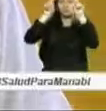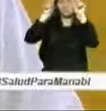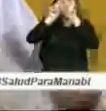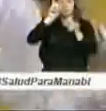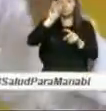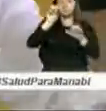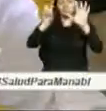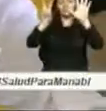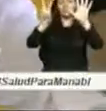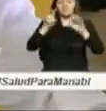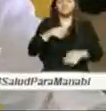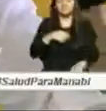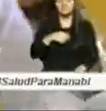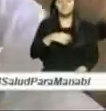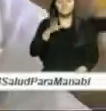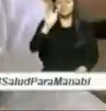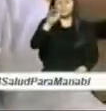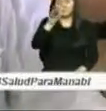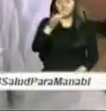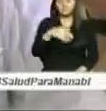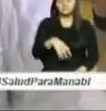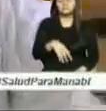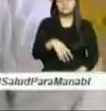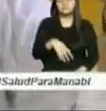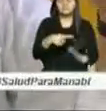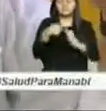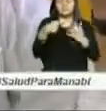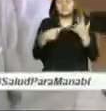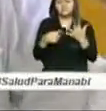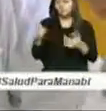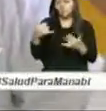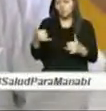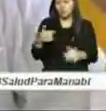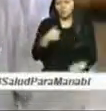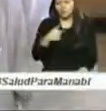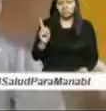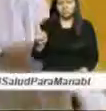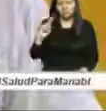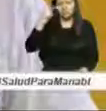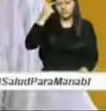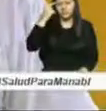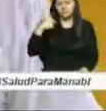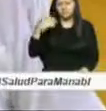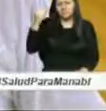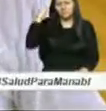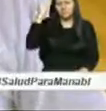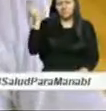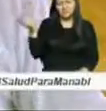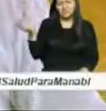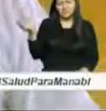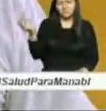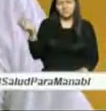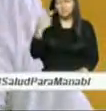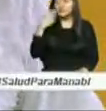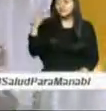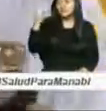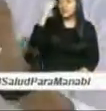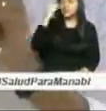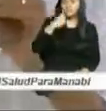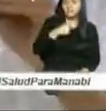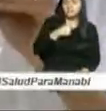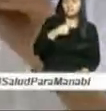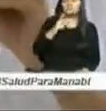dije, señores, está pasando esto. No jueguen con nosotros. Sabemos de economía. No me hagan con cuentos